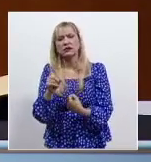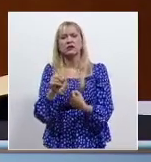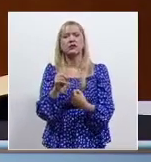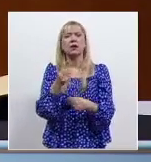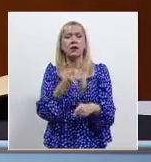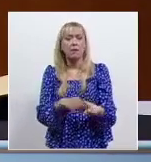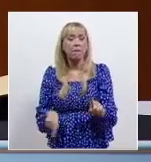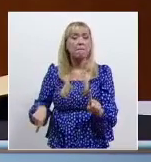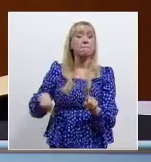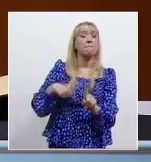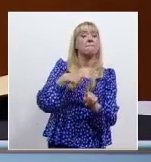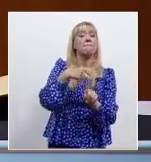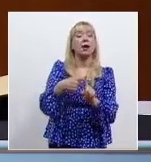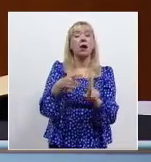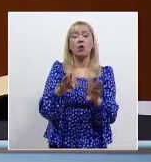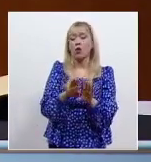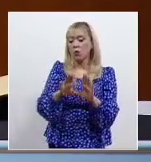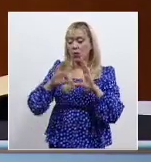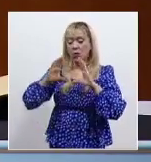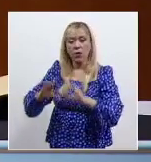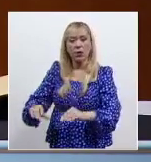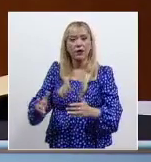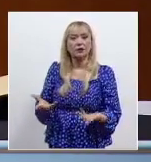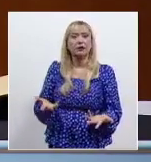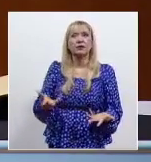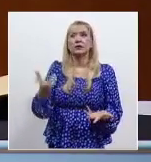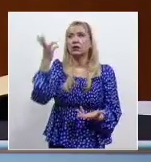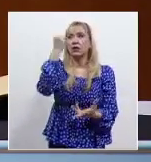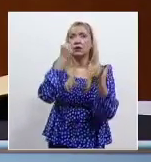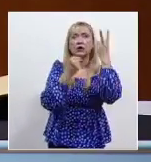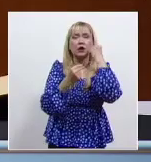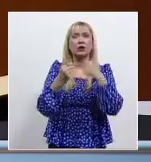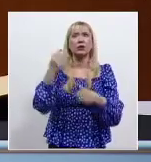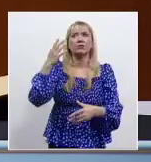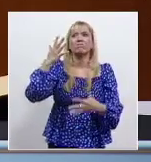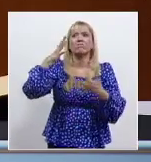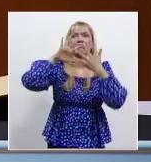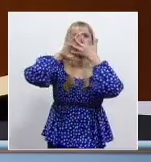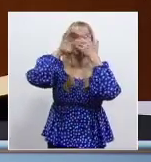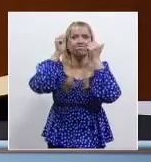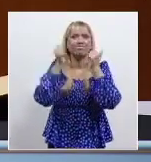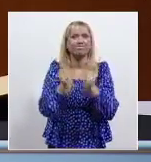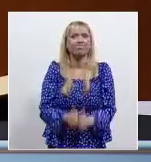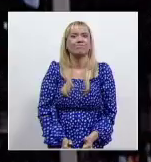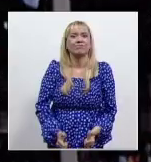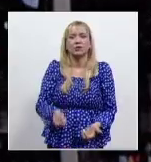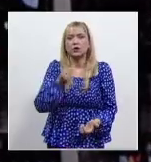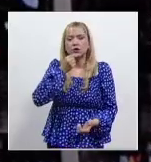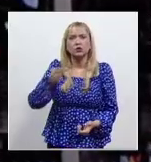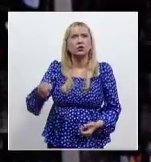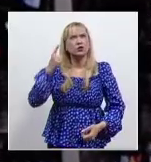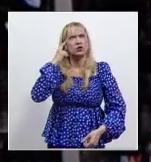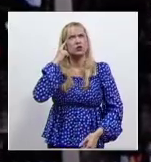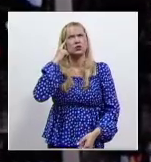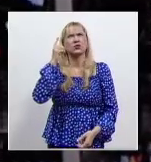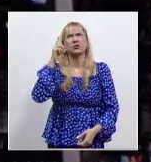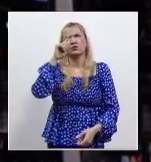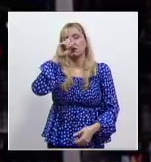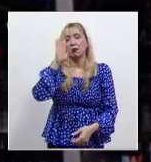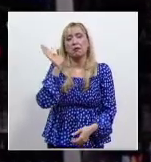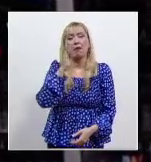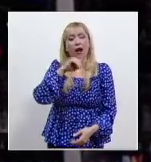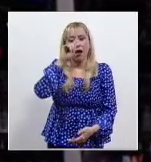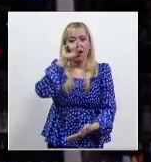adicionales para formar a sus hijos debido a las restricciones impuestas por el sistema penitenciario. La directora general